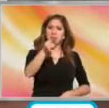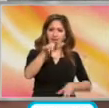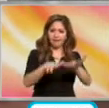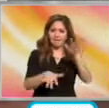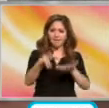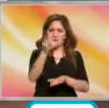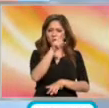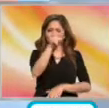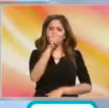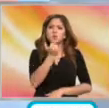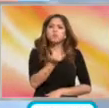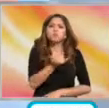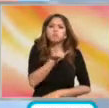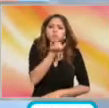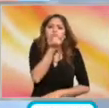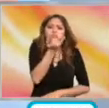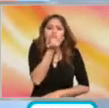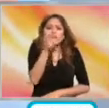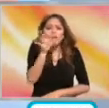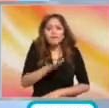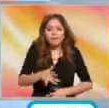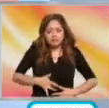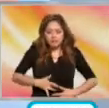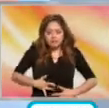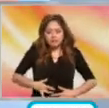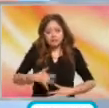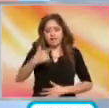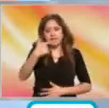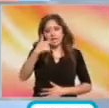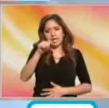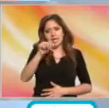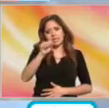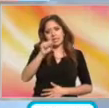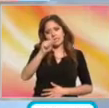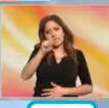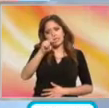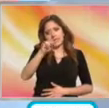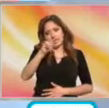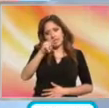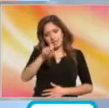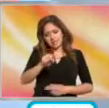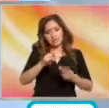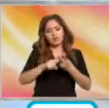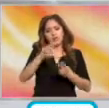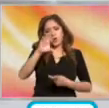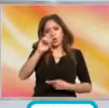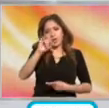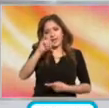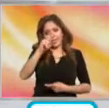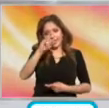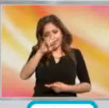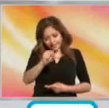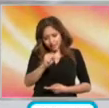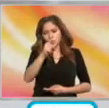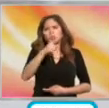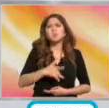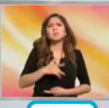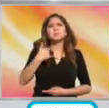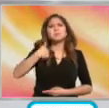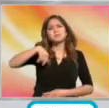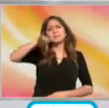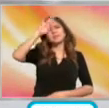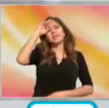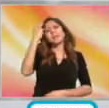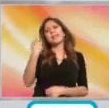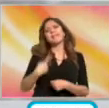se confunde con gastritis, con colitis, con cualquier tipo de proceso inflamatorio a nivel intestinal. Sin embargo, hay